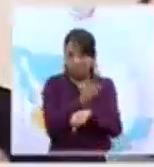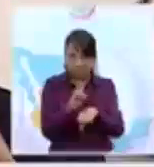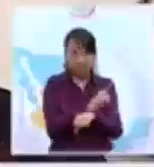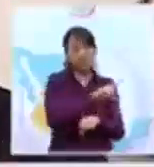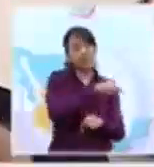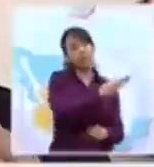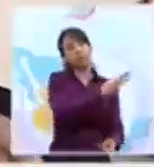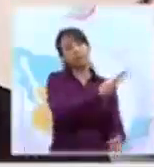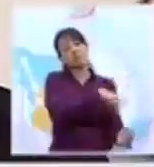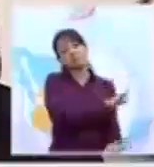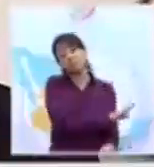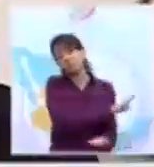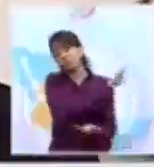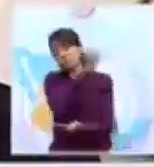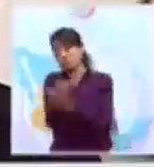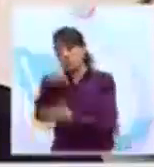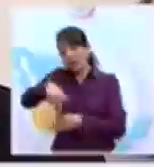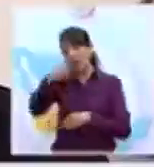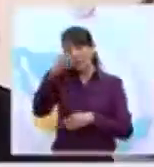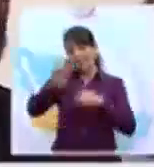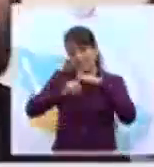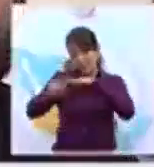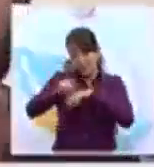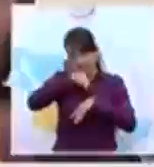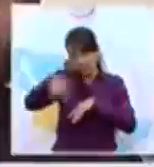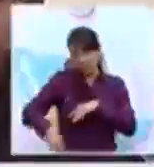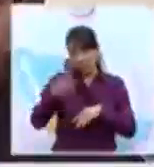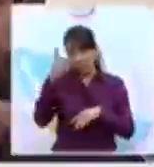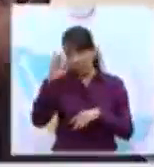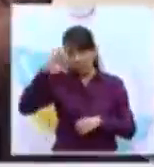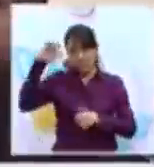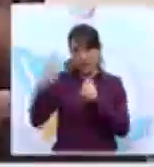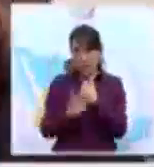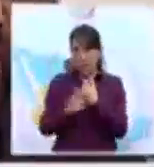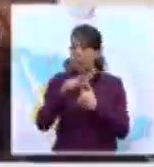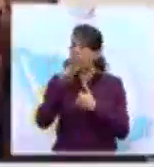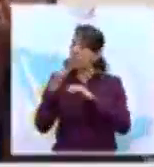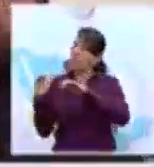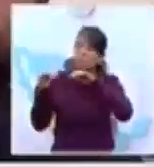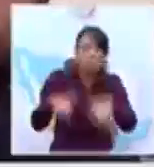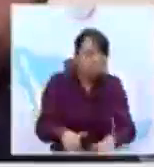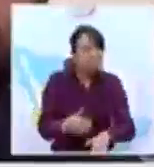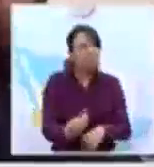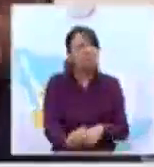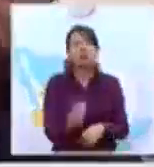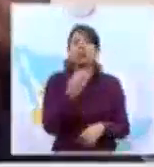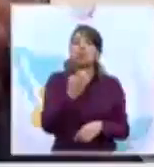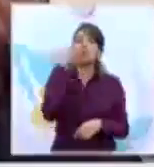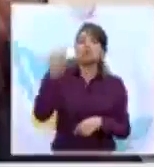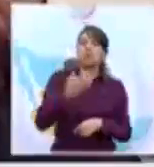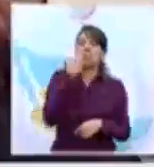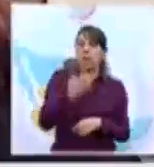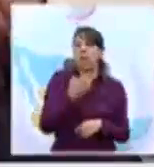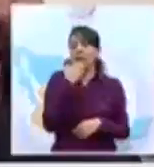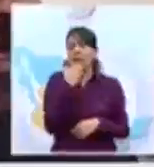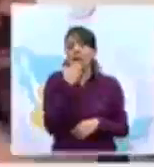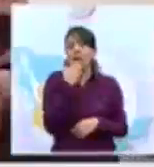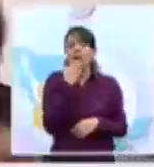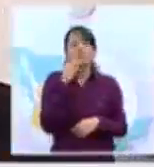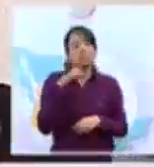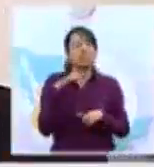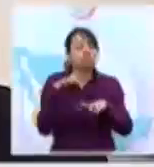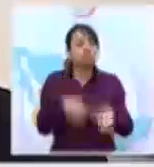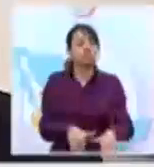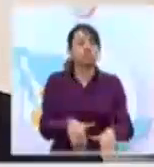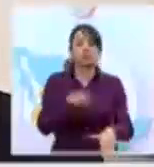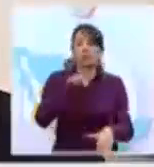escuela encuentran un ambiente obesigénico que rápidamente los transforma de desnutridos crónicos